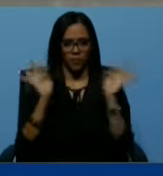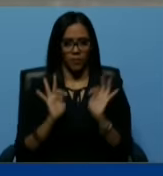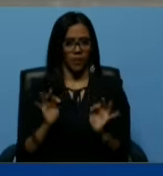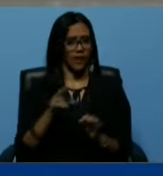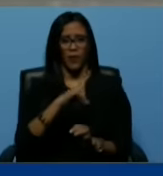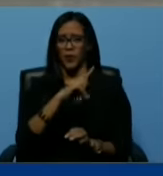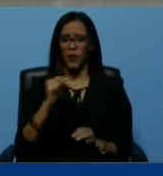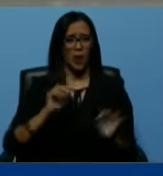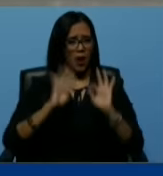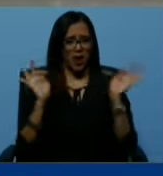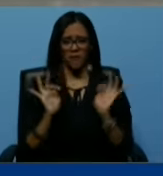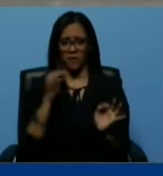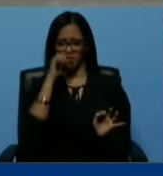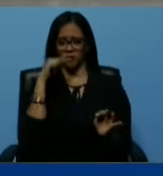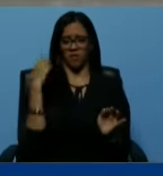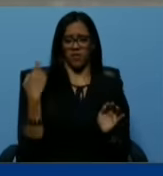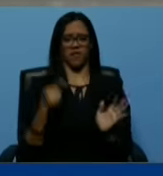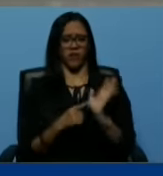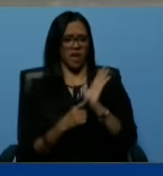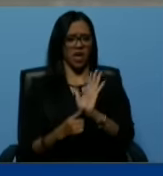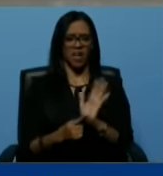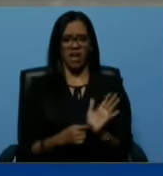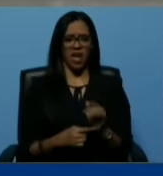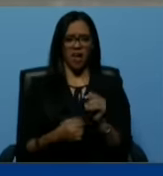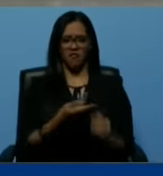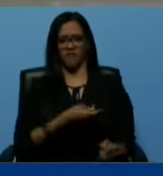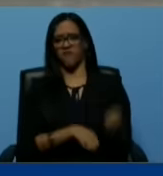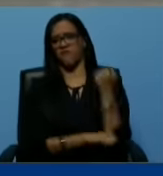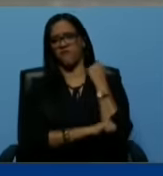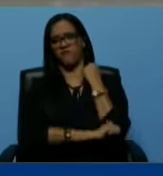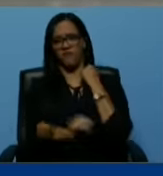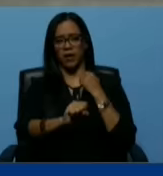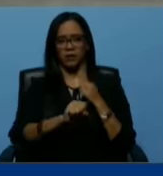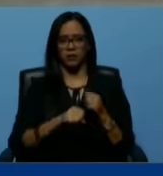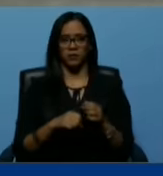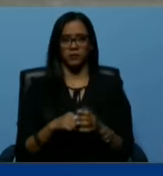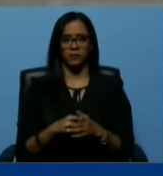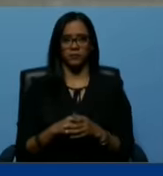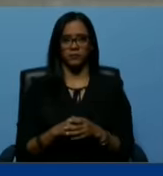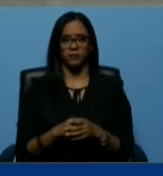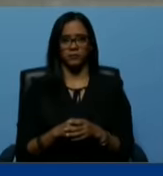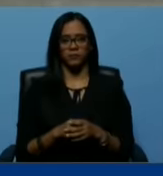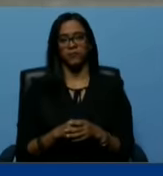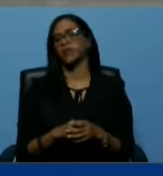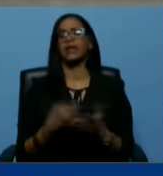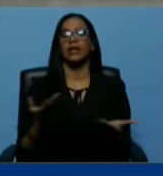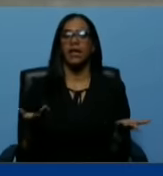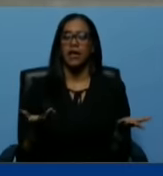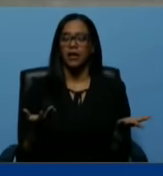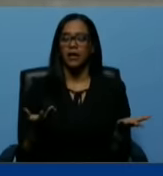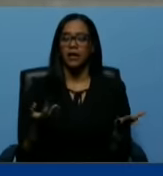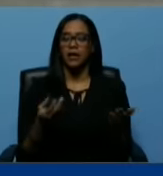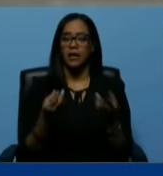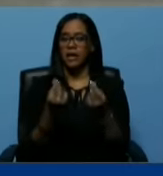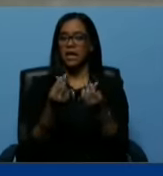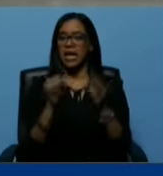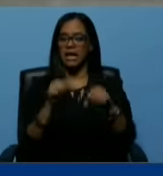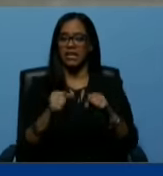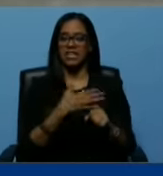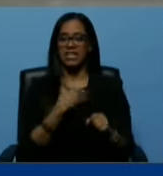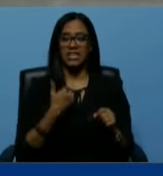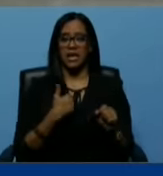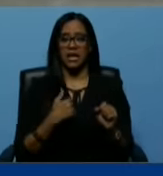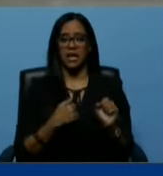burguesa, representativa, fantoche, que Occidente y el capitalismo quiere vender como